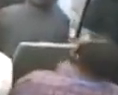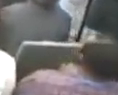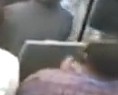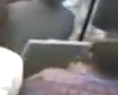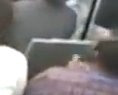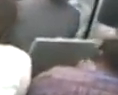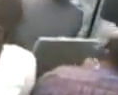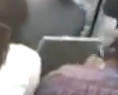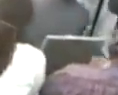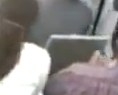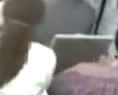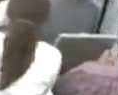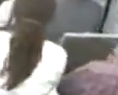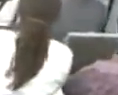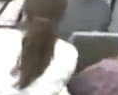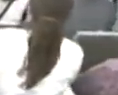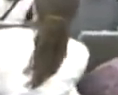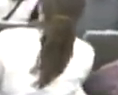presidente.